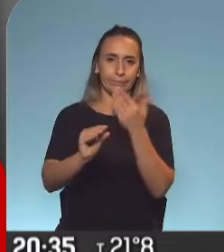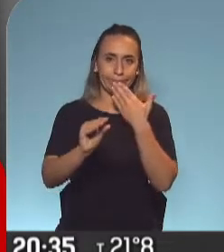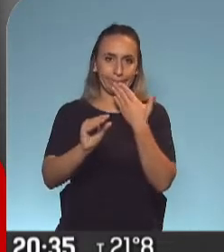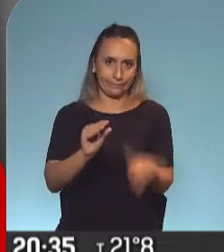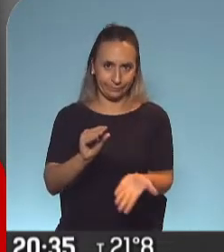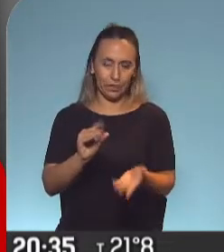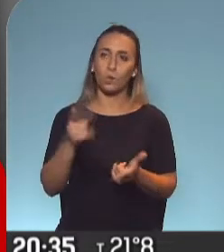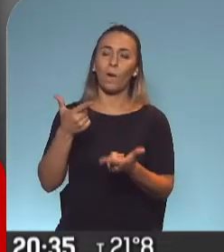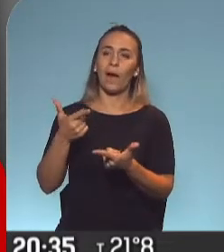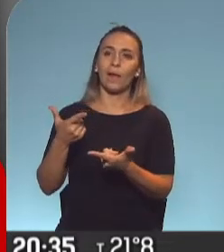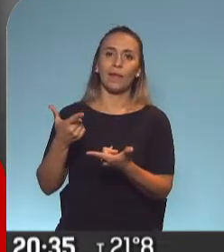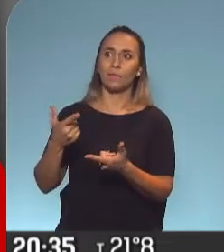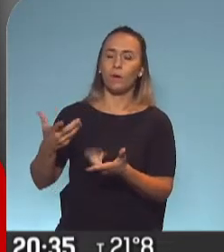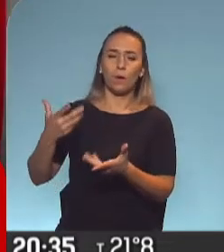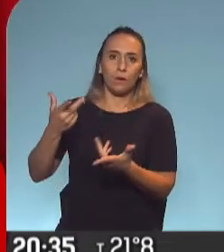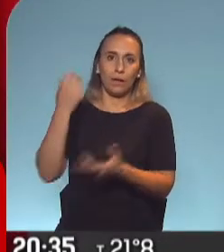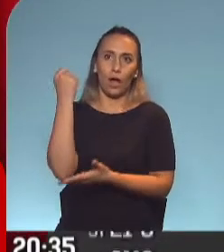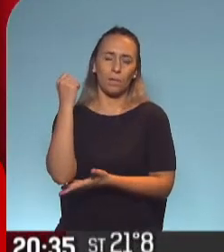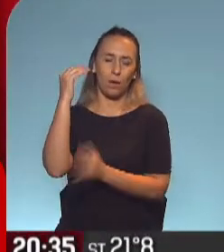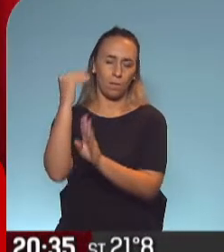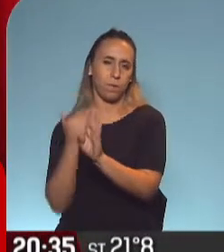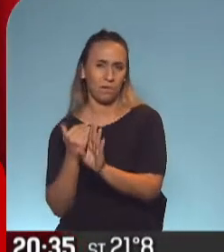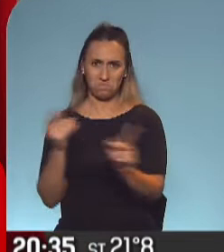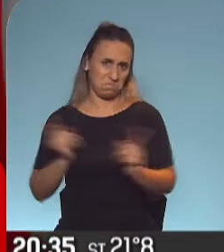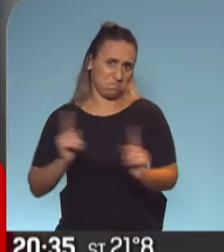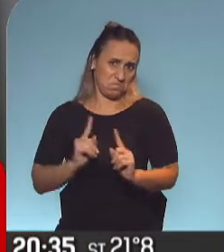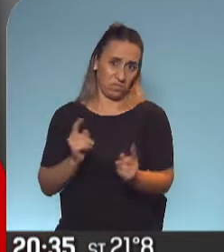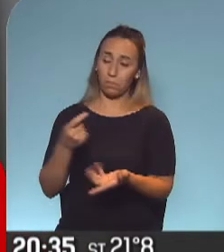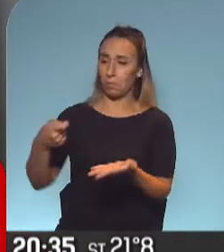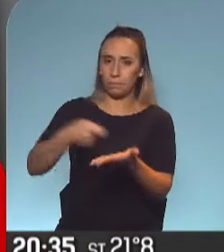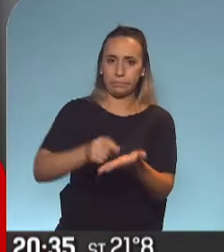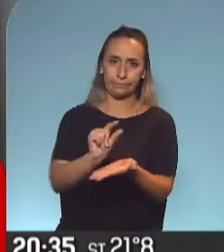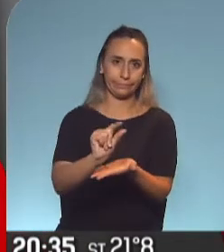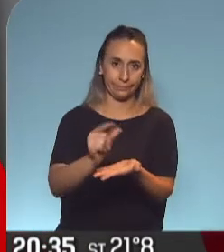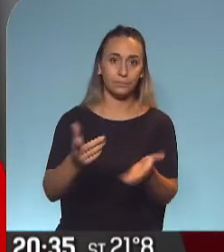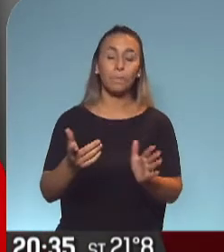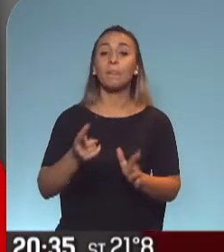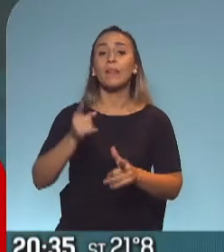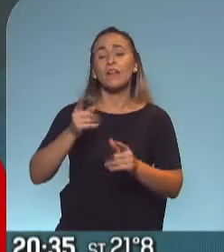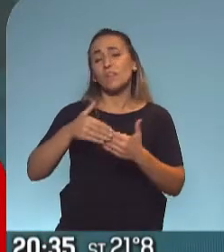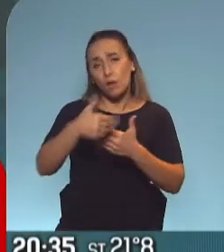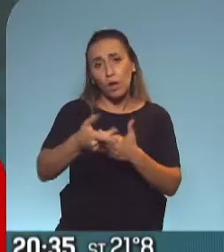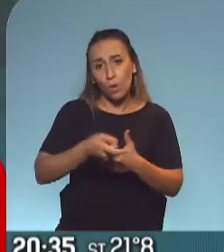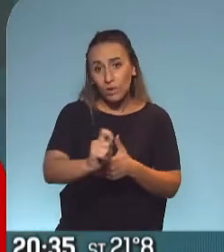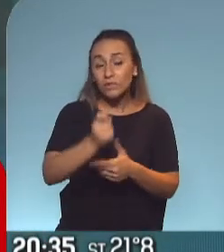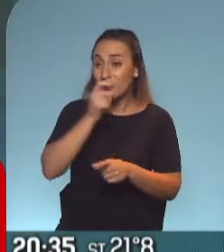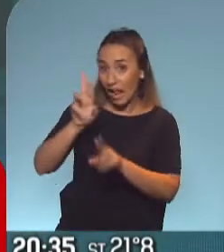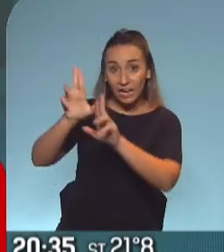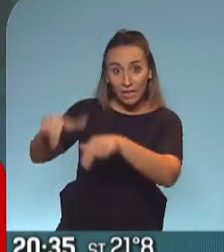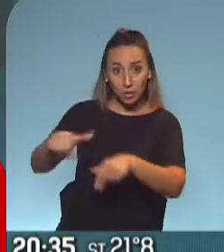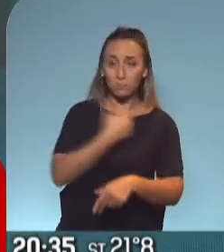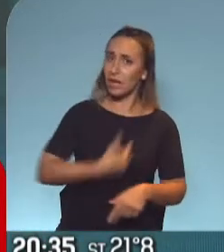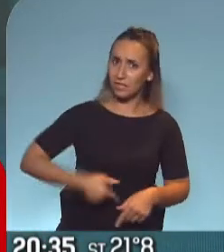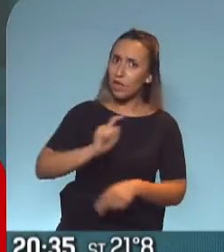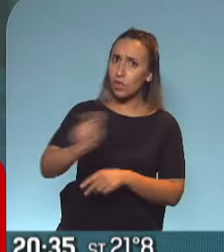lo que tiene que pagar. No le afecta lo que tiene que pagar, y además, en el caso de que después, finalmente, al final del juicio, tenga razón, el Estado se lo devuelve. Uh-huh. Ahora,